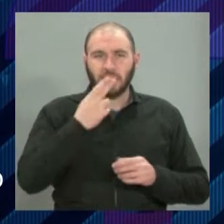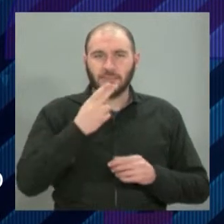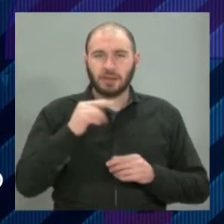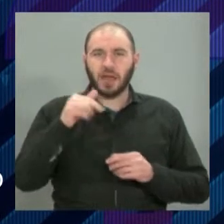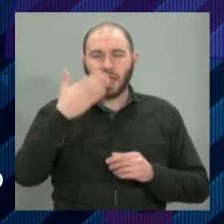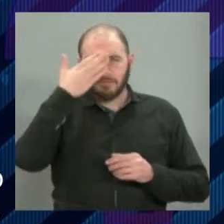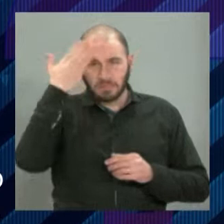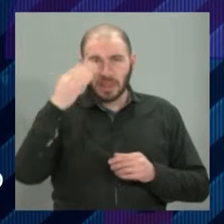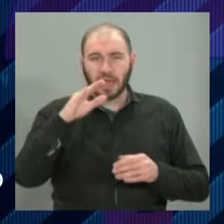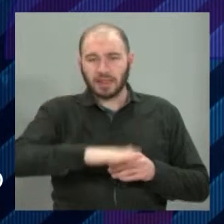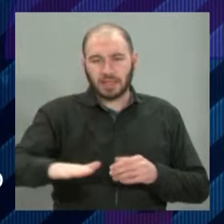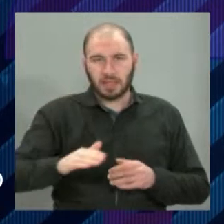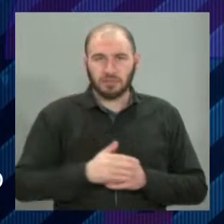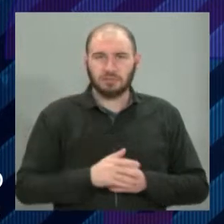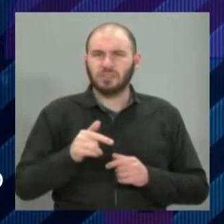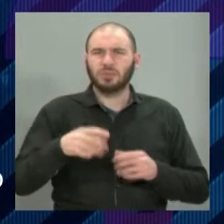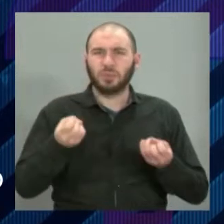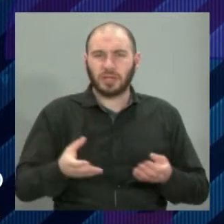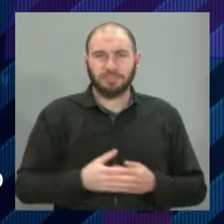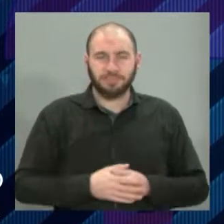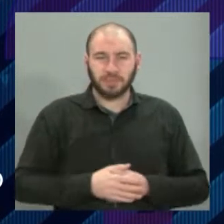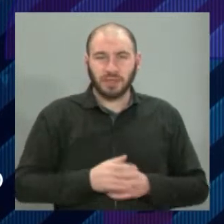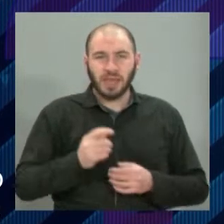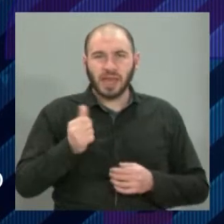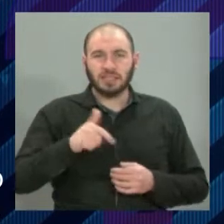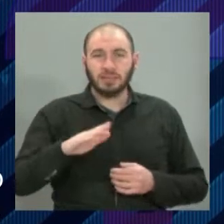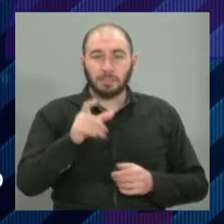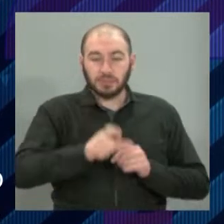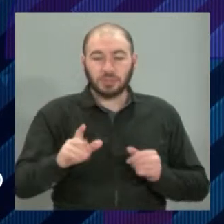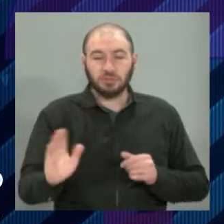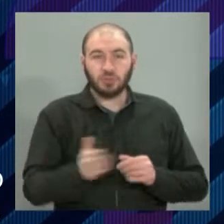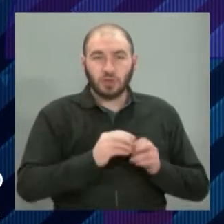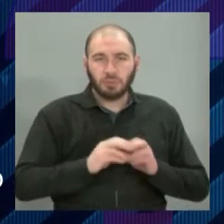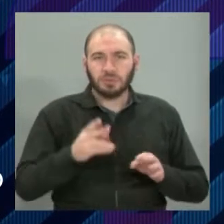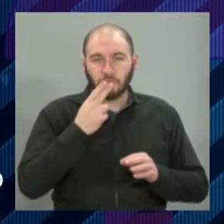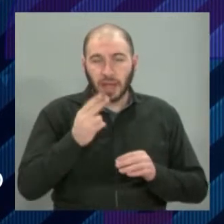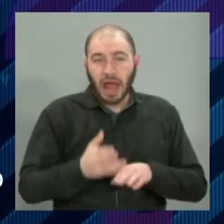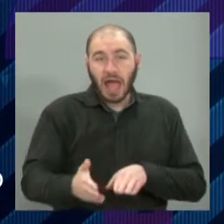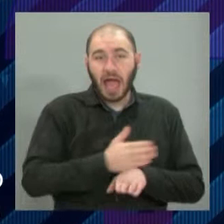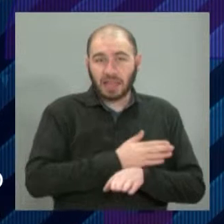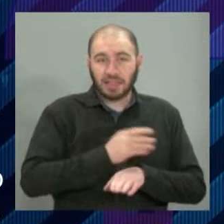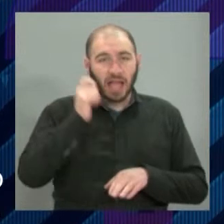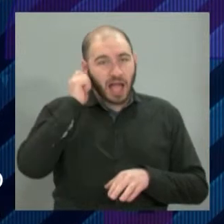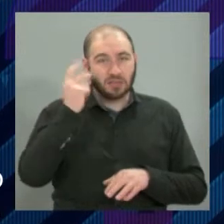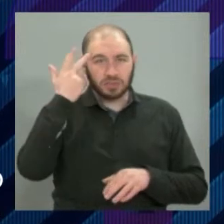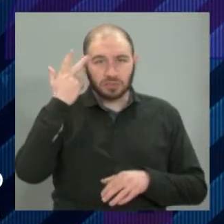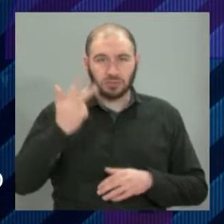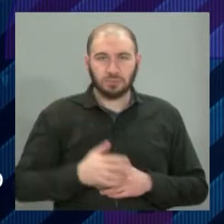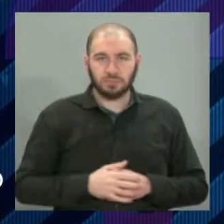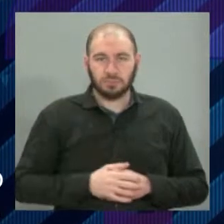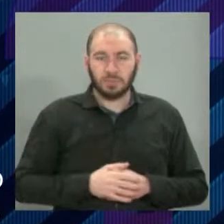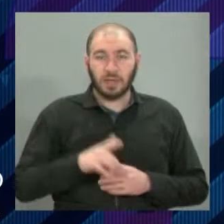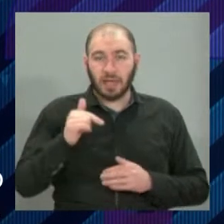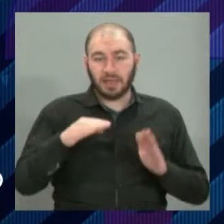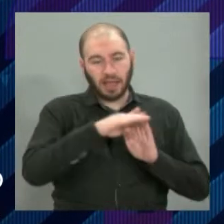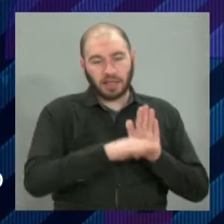como una enfermedad pediátrica. Esto tiene que ver con que casi todas las personas comienzan a fumar antes de los 18 años, y por eso